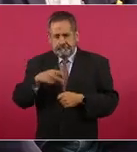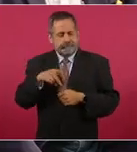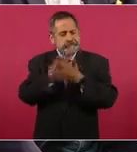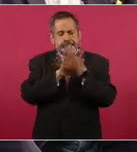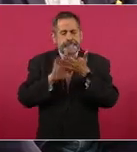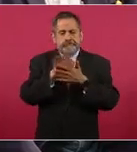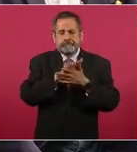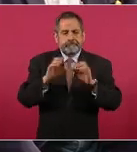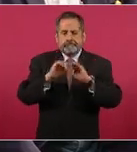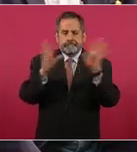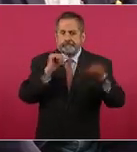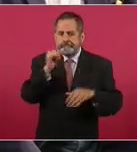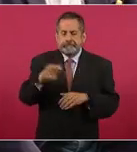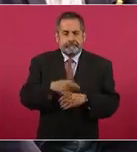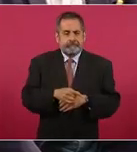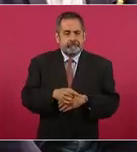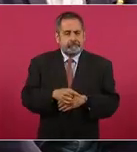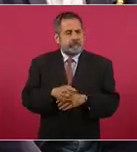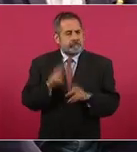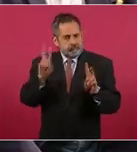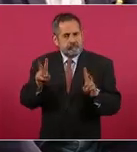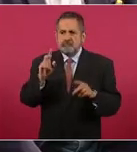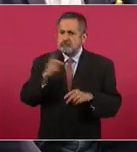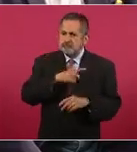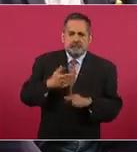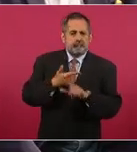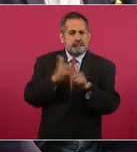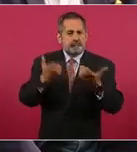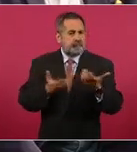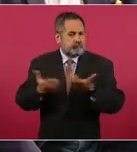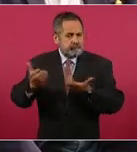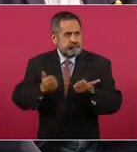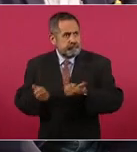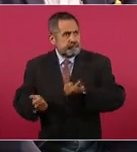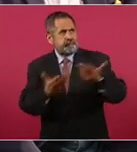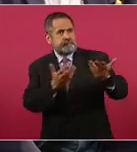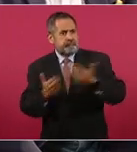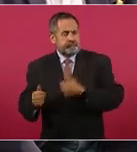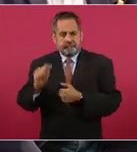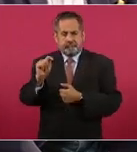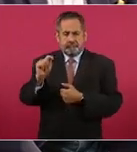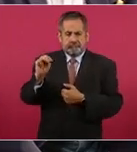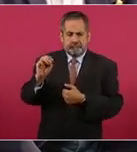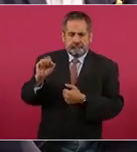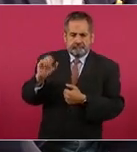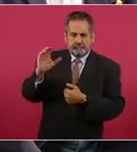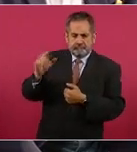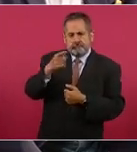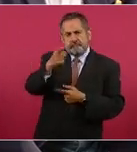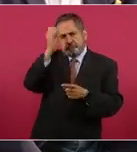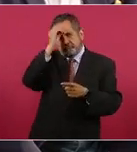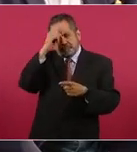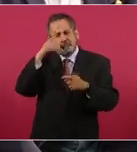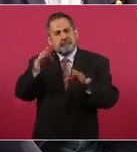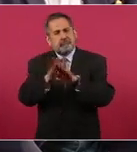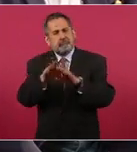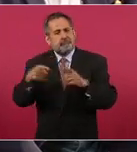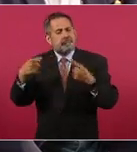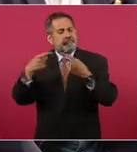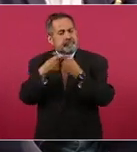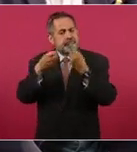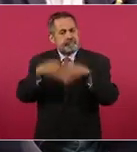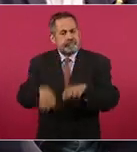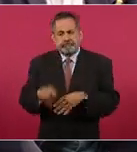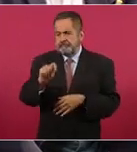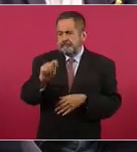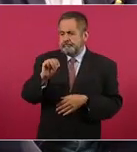el alcance del libre comercio de ambos países en el Tratado de Libre Comercio. ¿Cuál es su opinión acerca de esto? ¿Esto ha afectado el